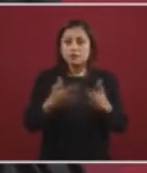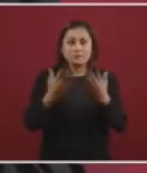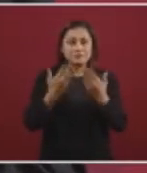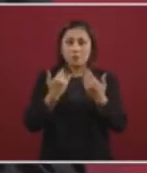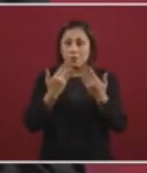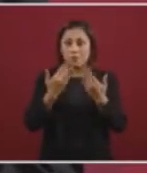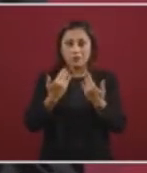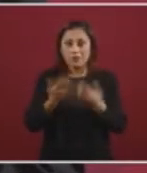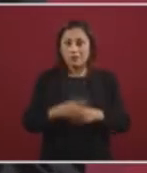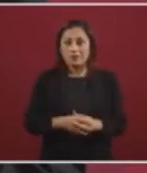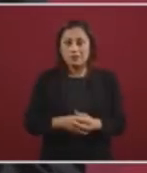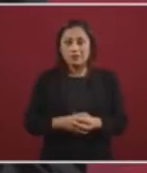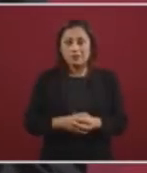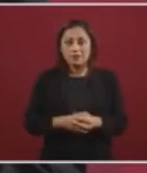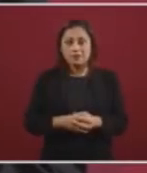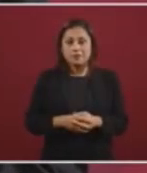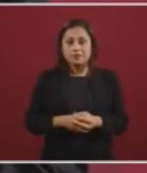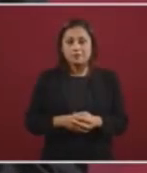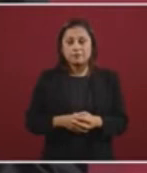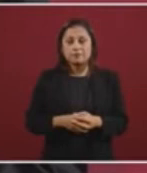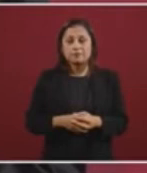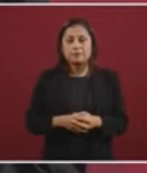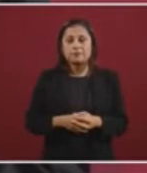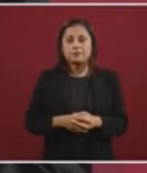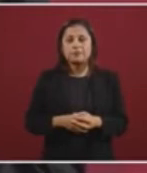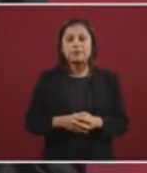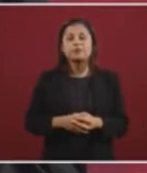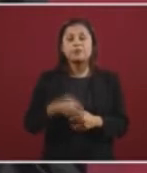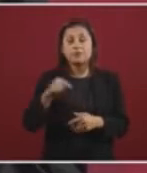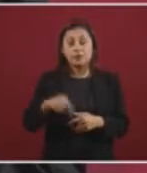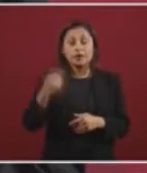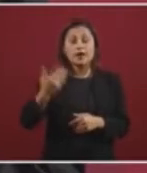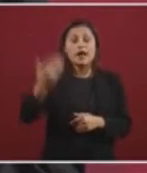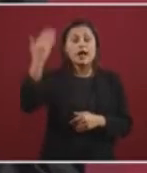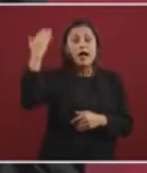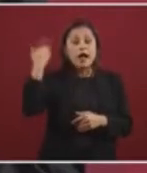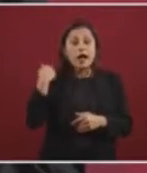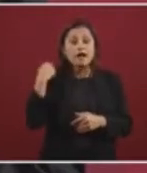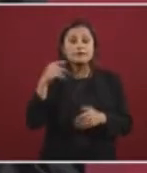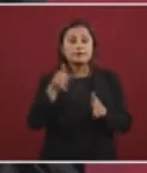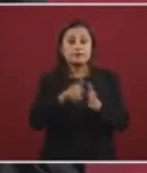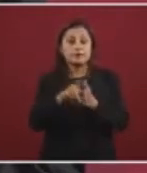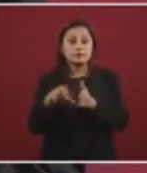el dominio de la prensa al servicio del régimen.